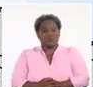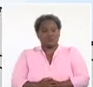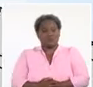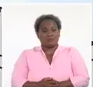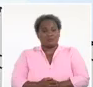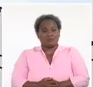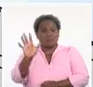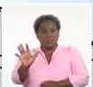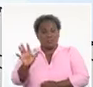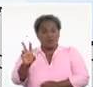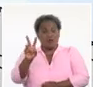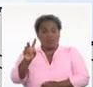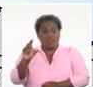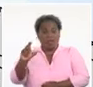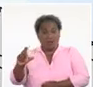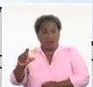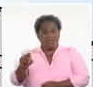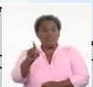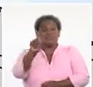145 en Villa Clara, 100